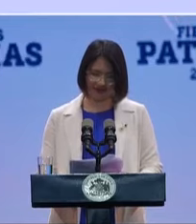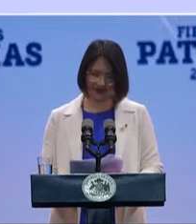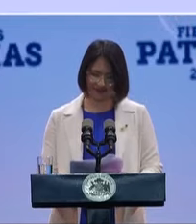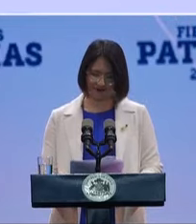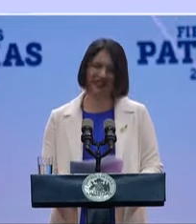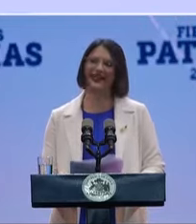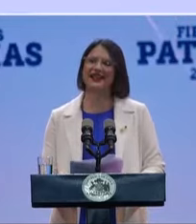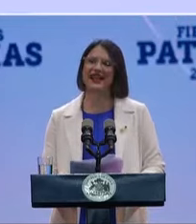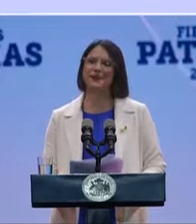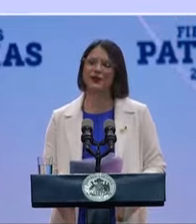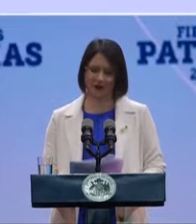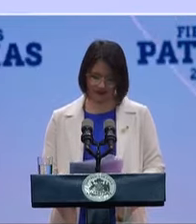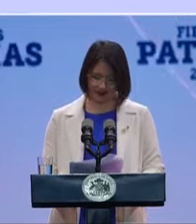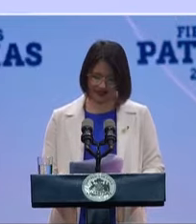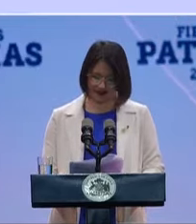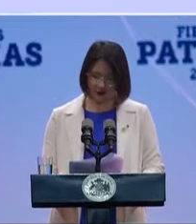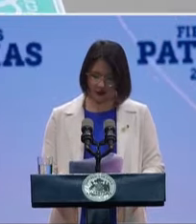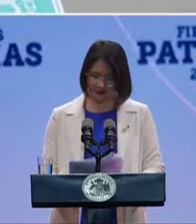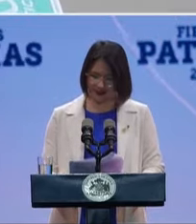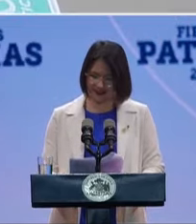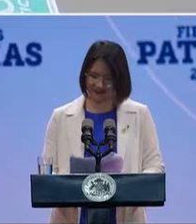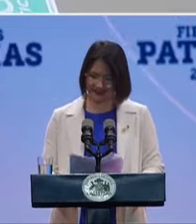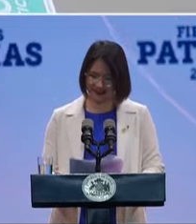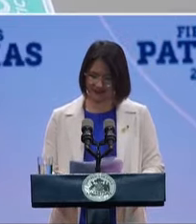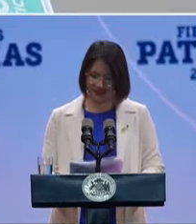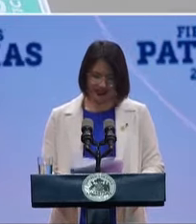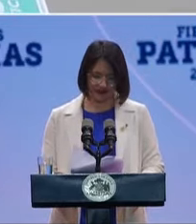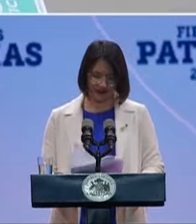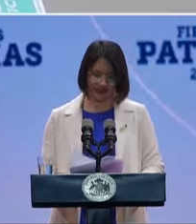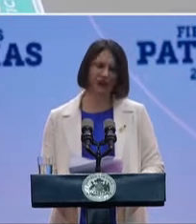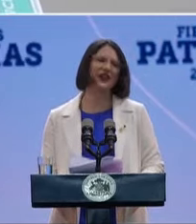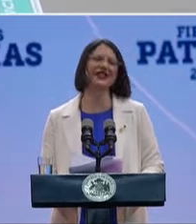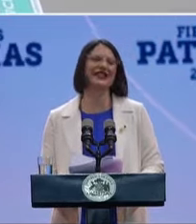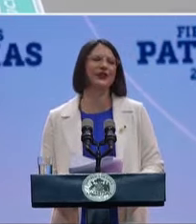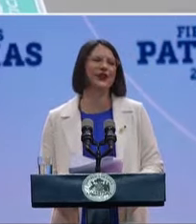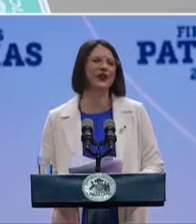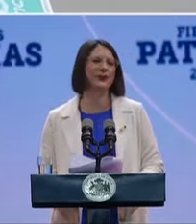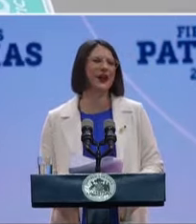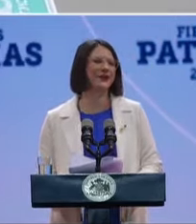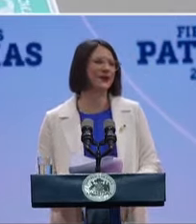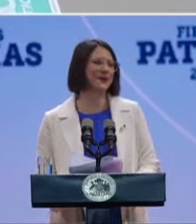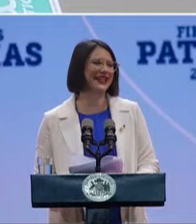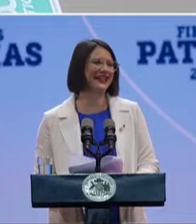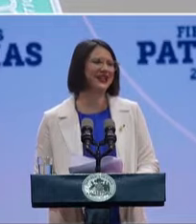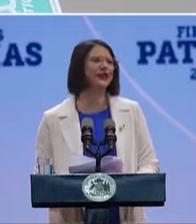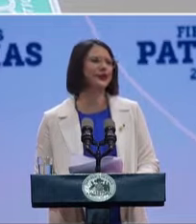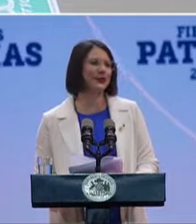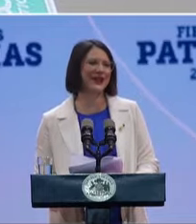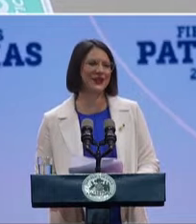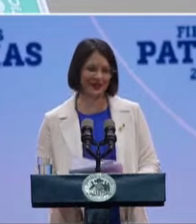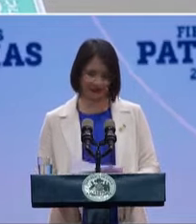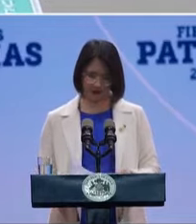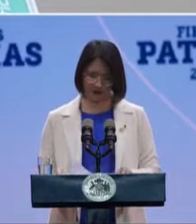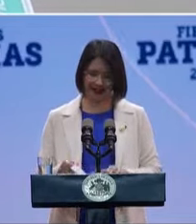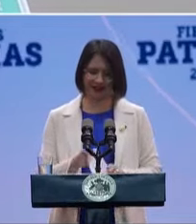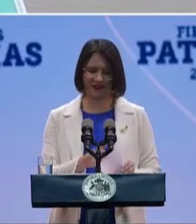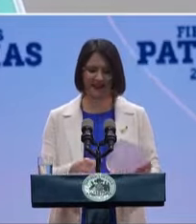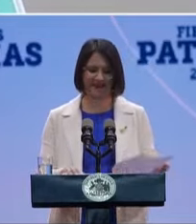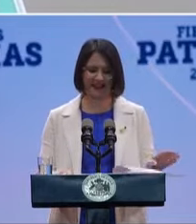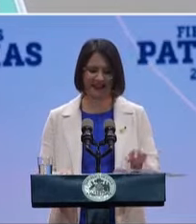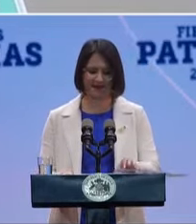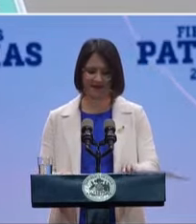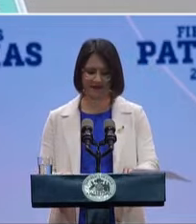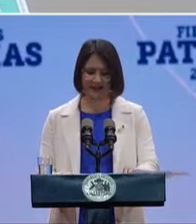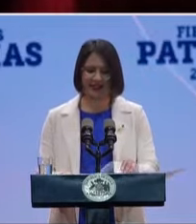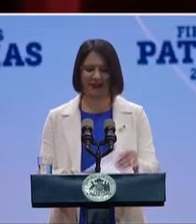están detenidos acá y que están relacionados con las personas, al menos con las 2 mujeres, sí serían líderes, sí tendrían alguna participación en otros robos